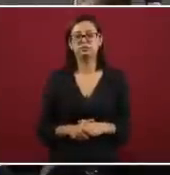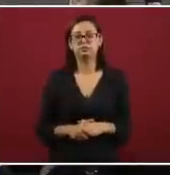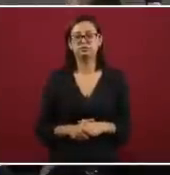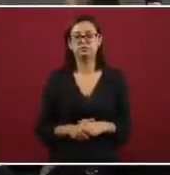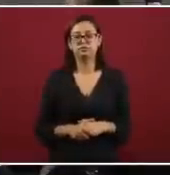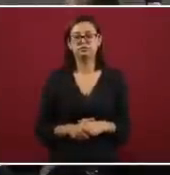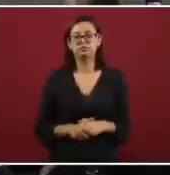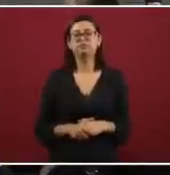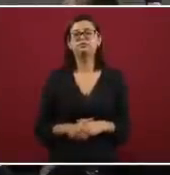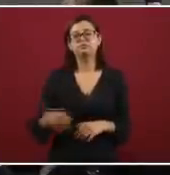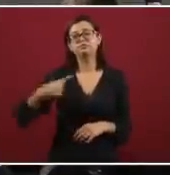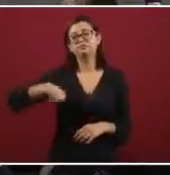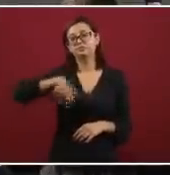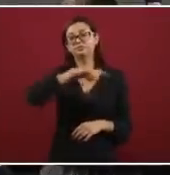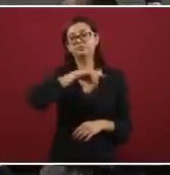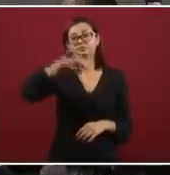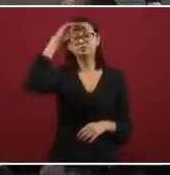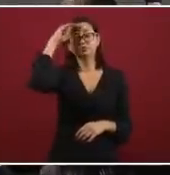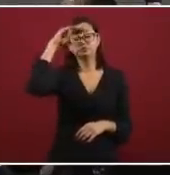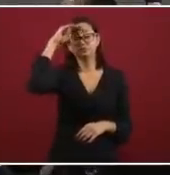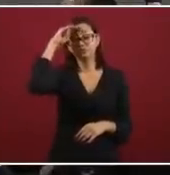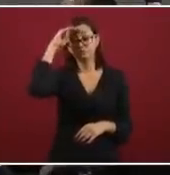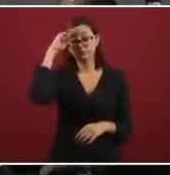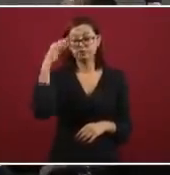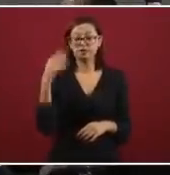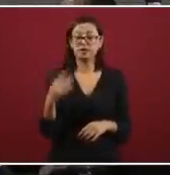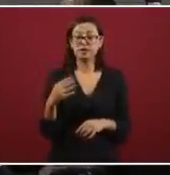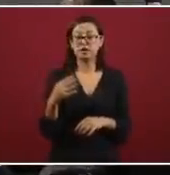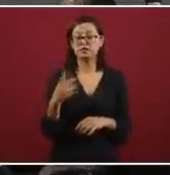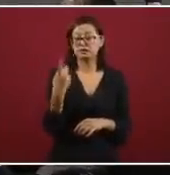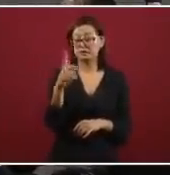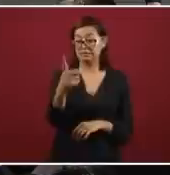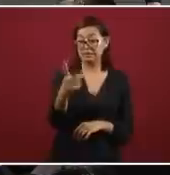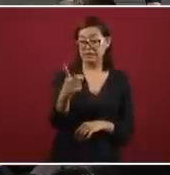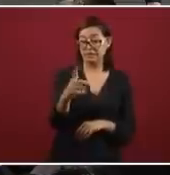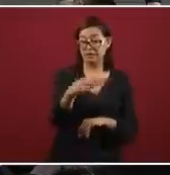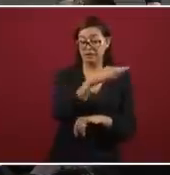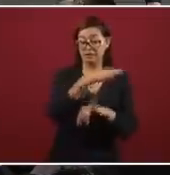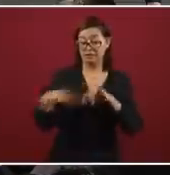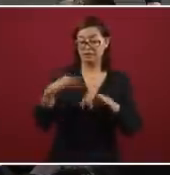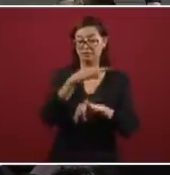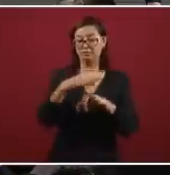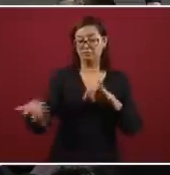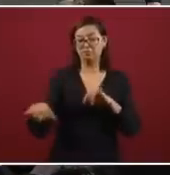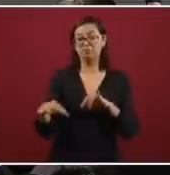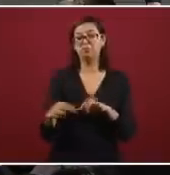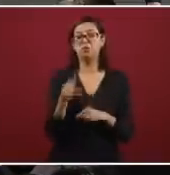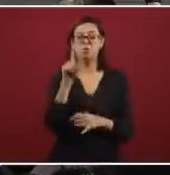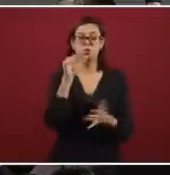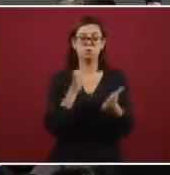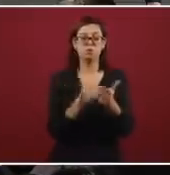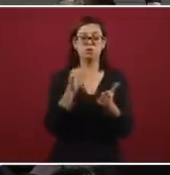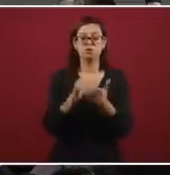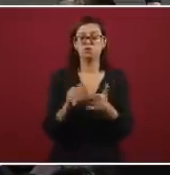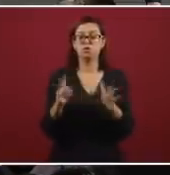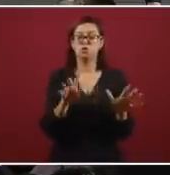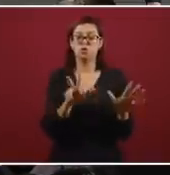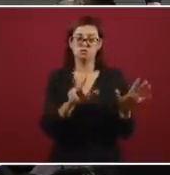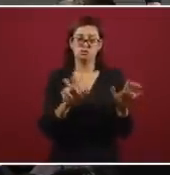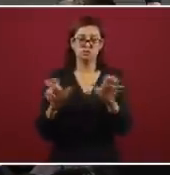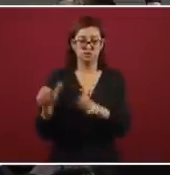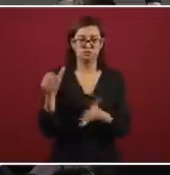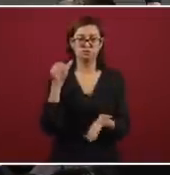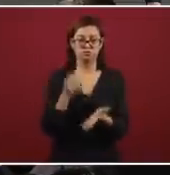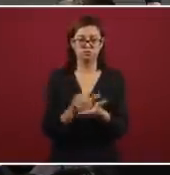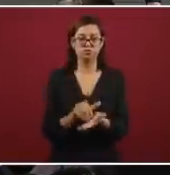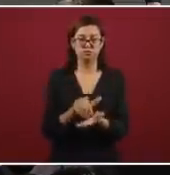Estamos previendo que para finales de diciembre, los últimos días de diciembre, estemos por arriba de 1.800.000 barriles. Y